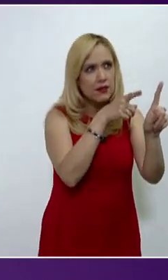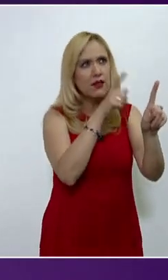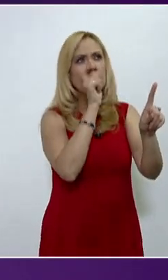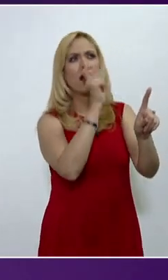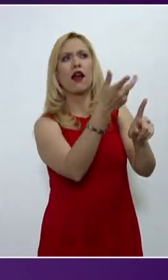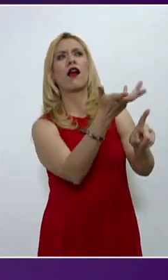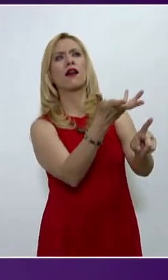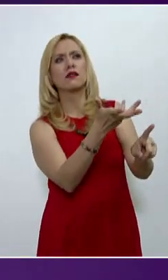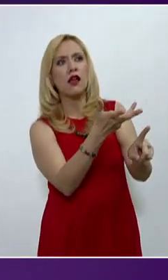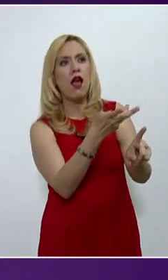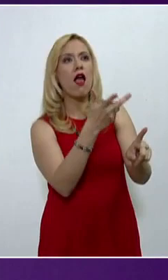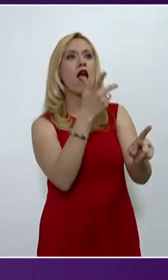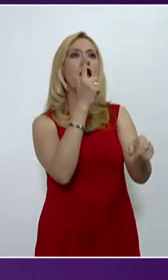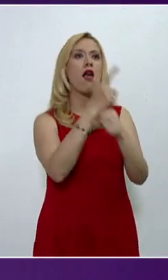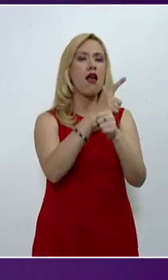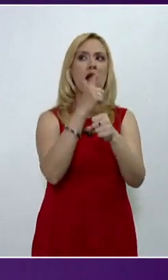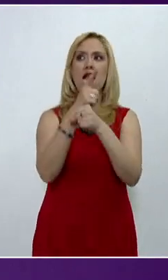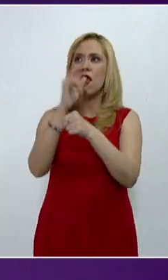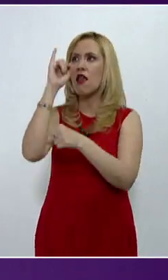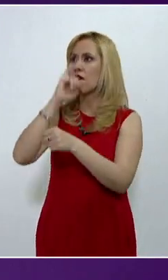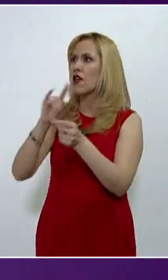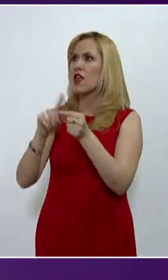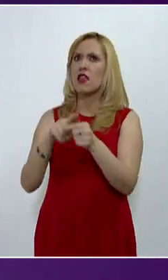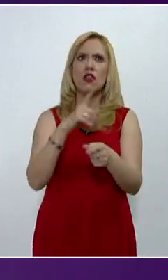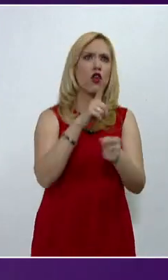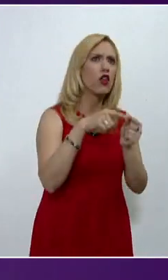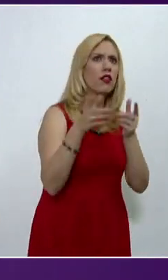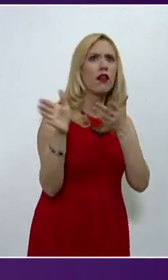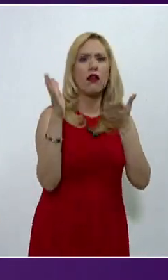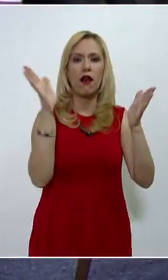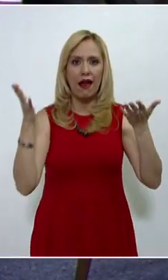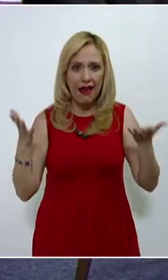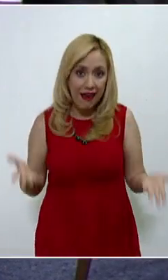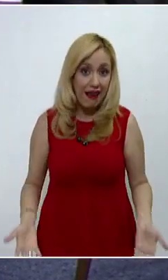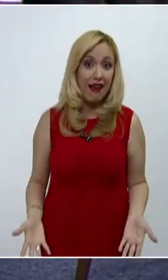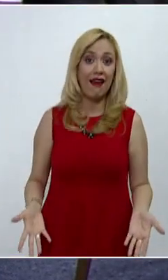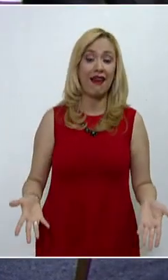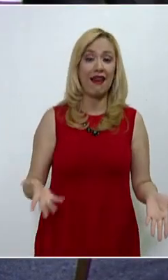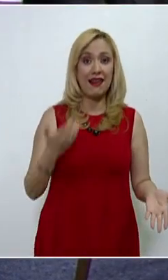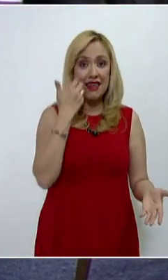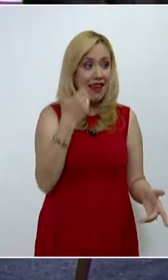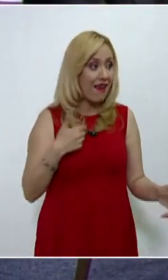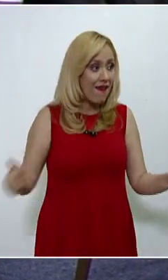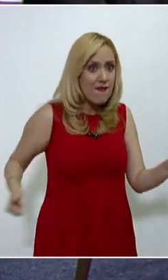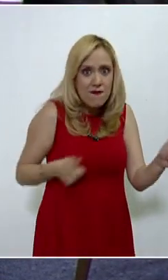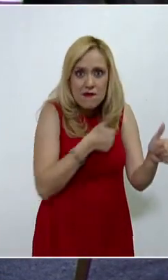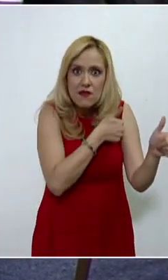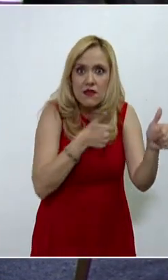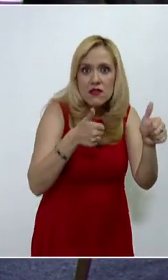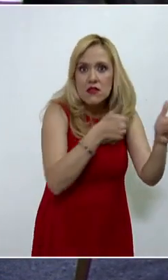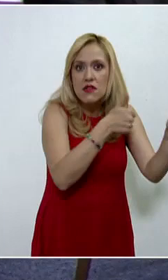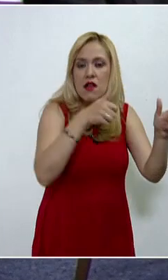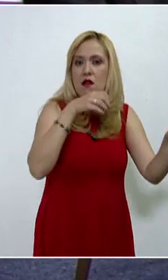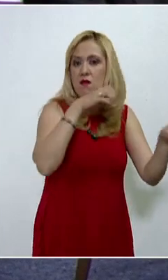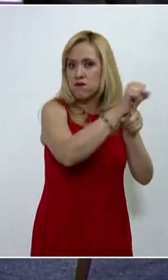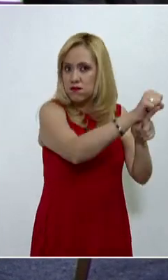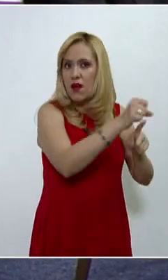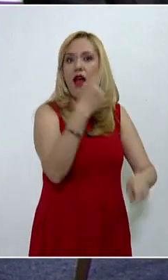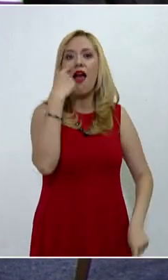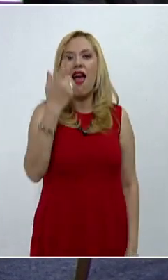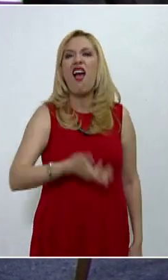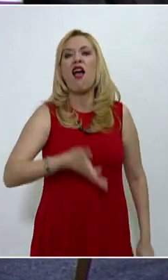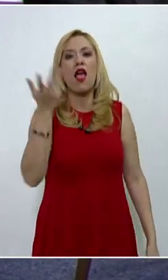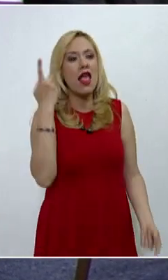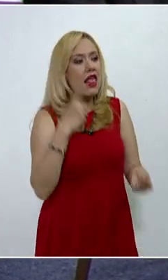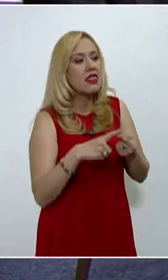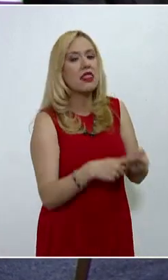qué es lo que está pasando a su alrededor, ¿no? ¿Quién es su jefe? ¿A quién se la vendió? ¿A dónde iba? O sea, lo que quieres es seguir a ese conductor hasta donde llegue, ¿no? A ver a quién